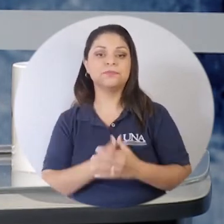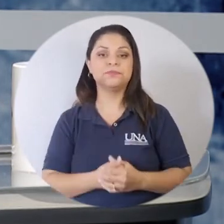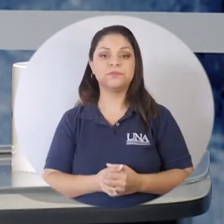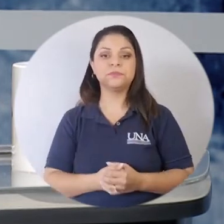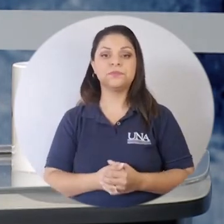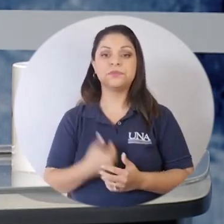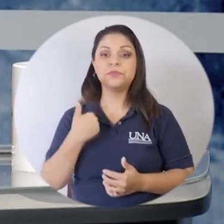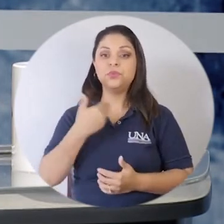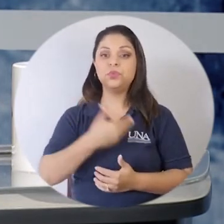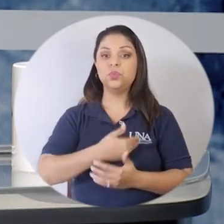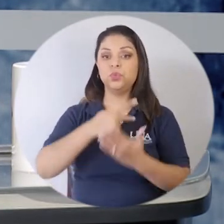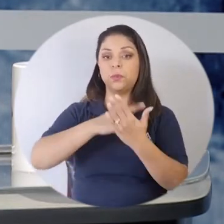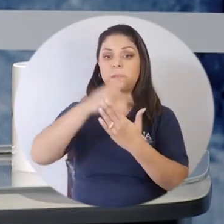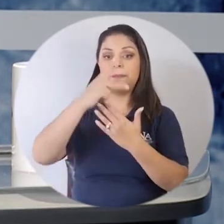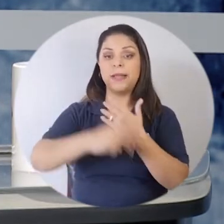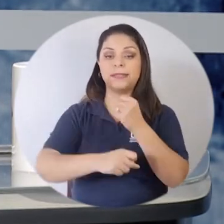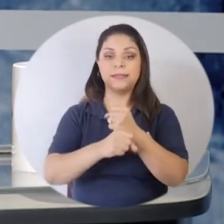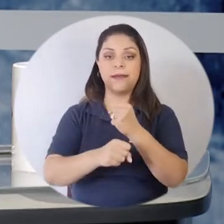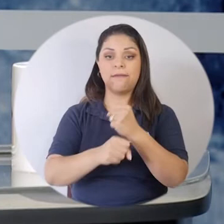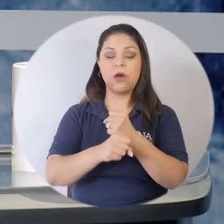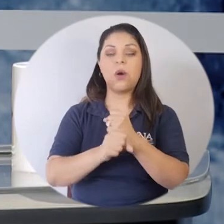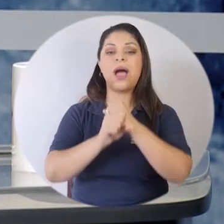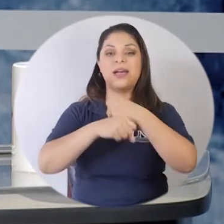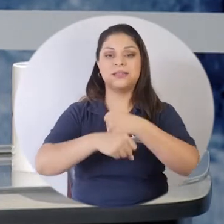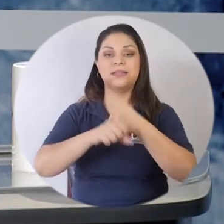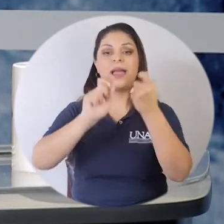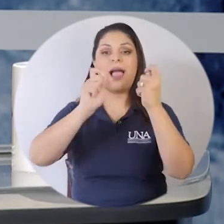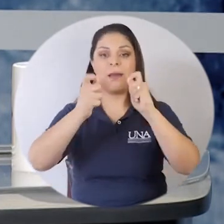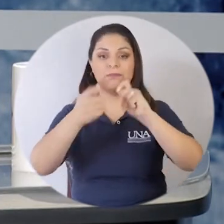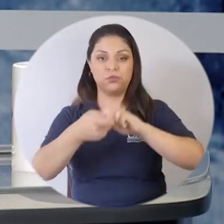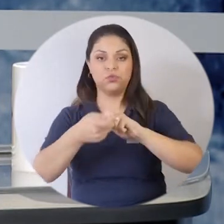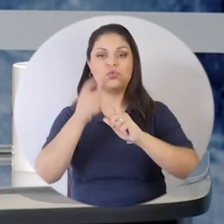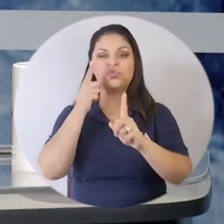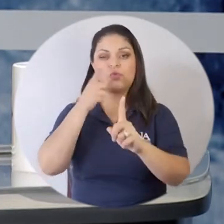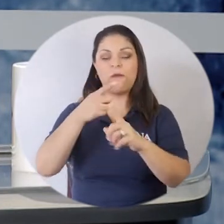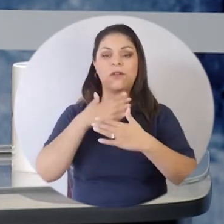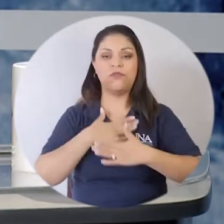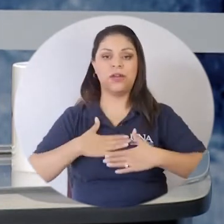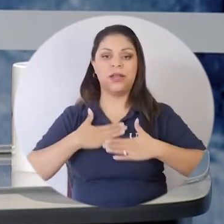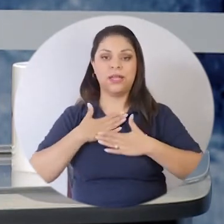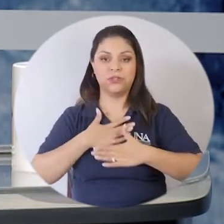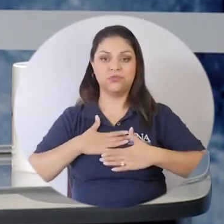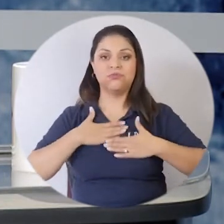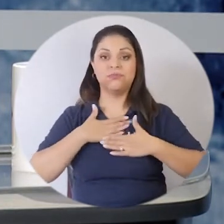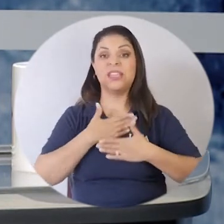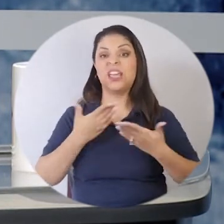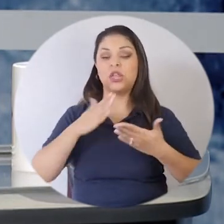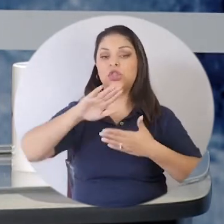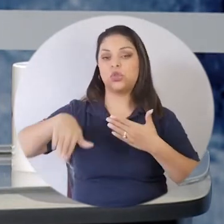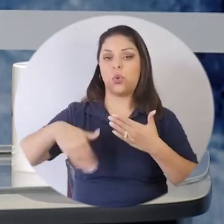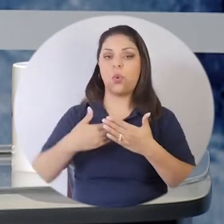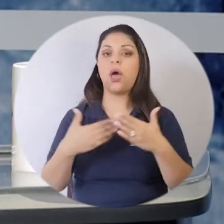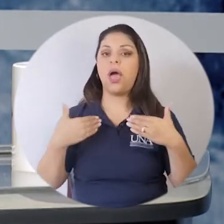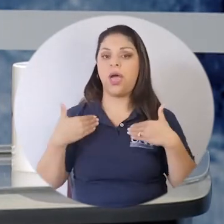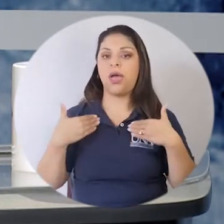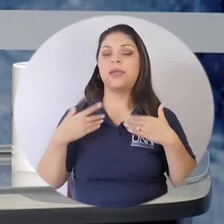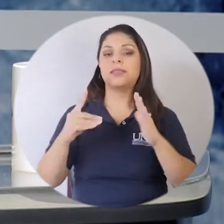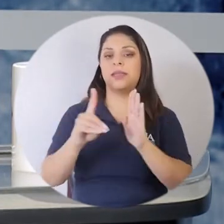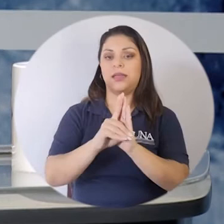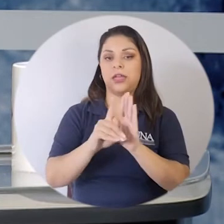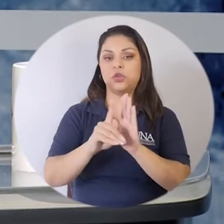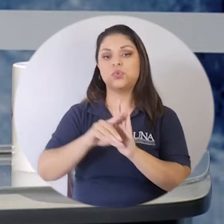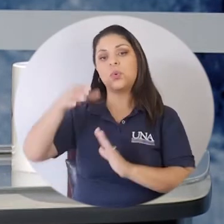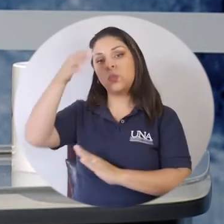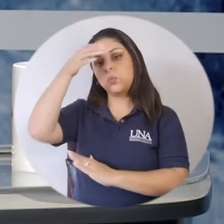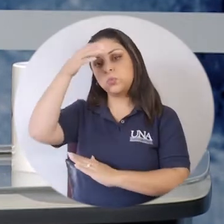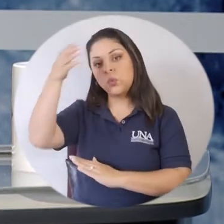ir dentro de nuestros planes de trabajo generando cambios en el tema de recreación, ¿verdad?, de que todos tenemos derecho